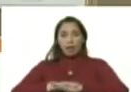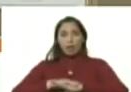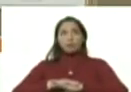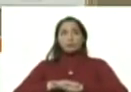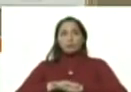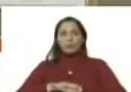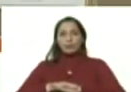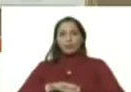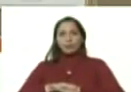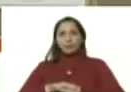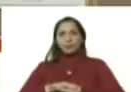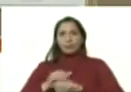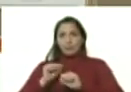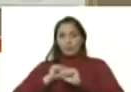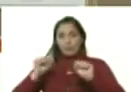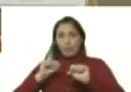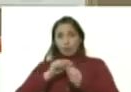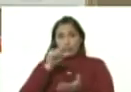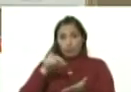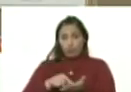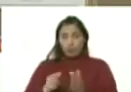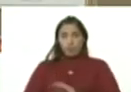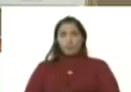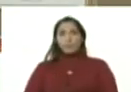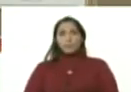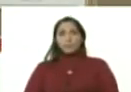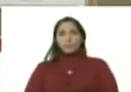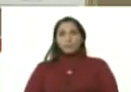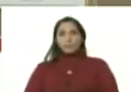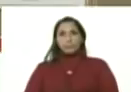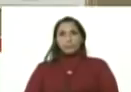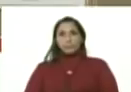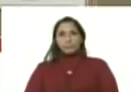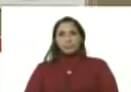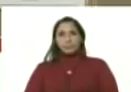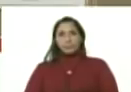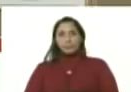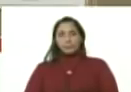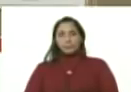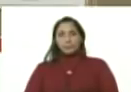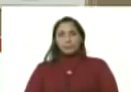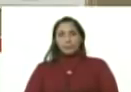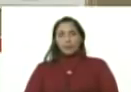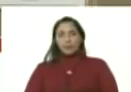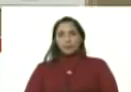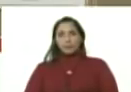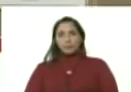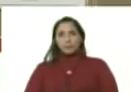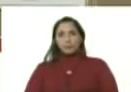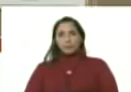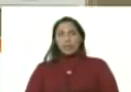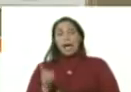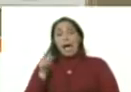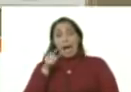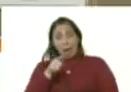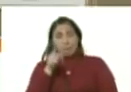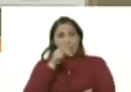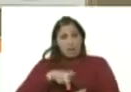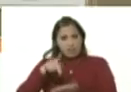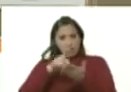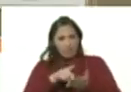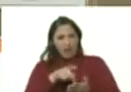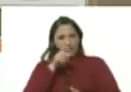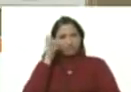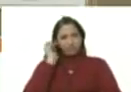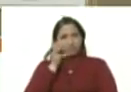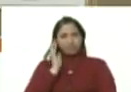él intervino allí y recordó que en esa sala se habían hecho esas discusiones. Ahí participaron